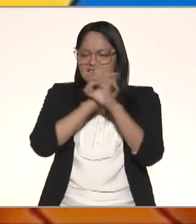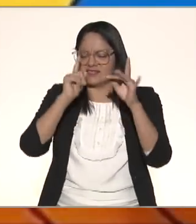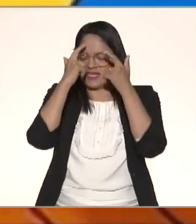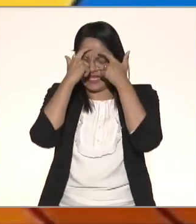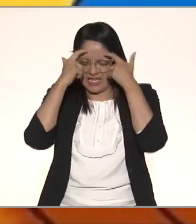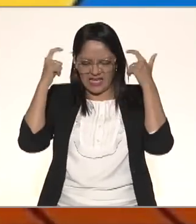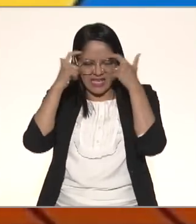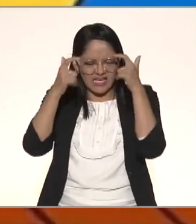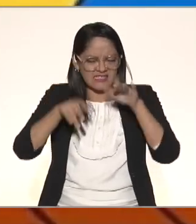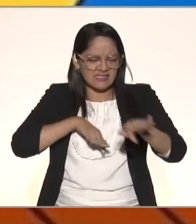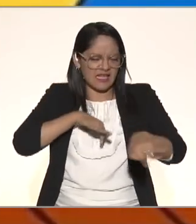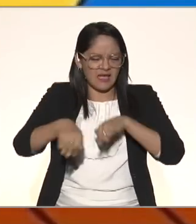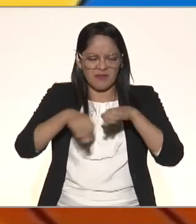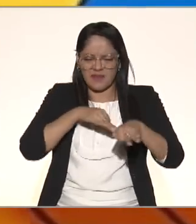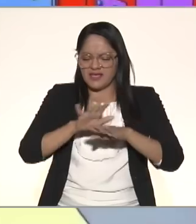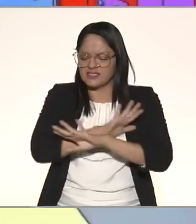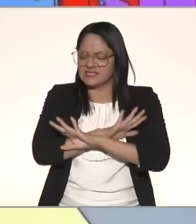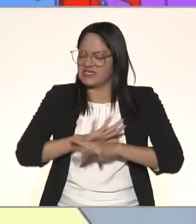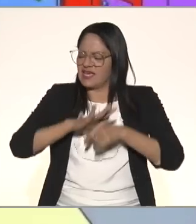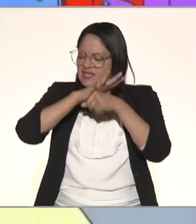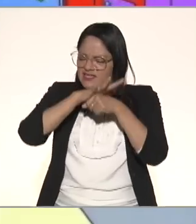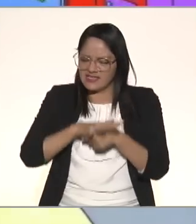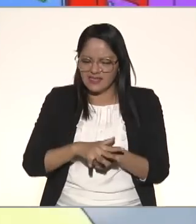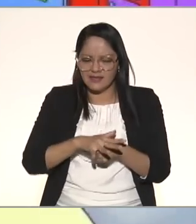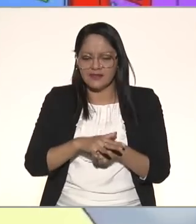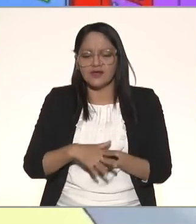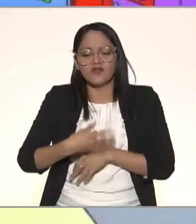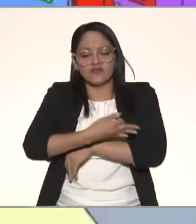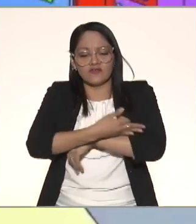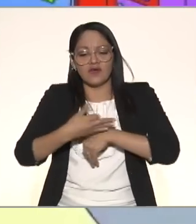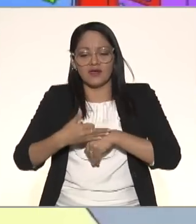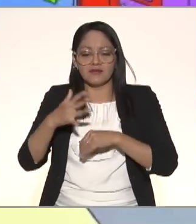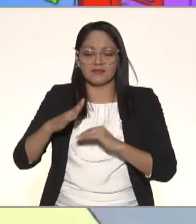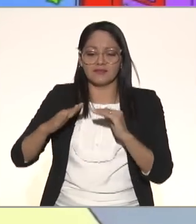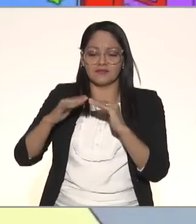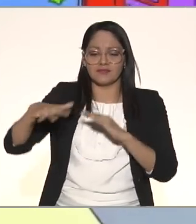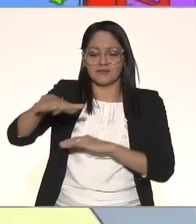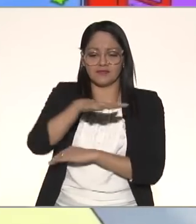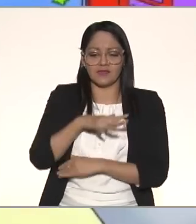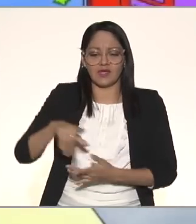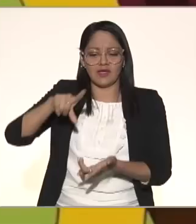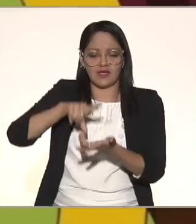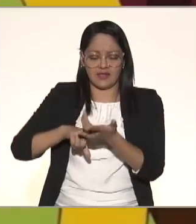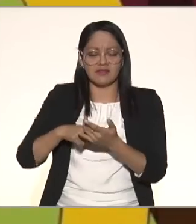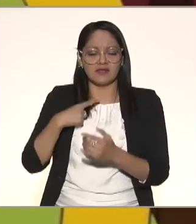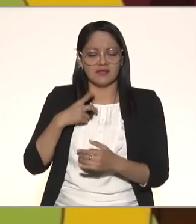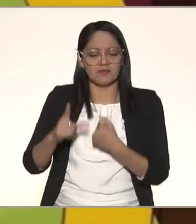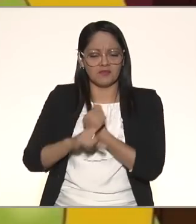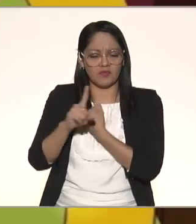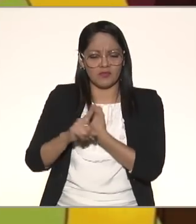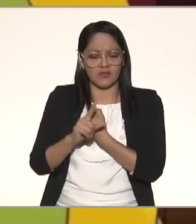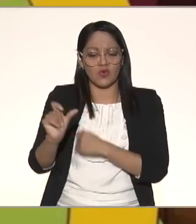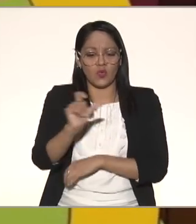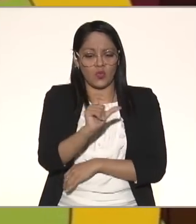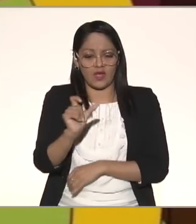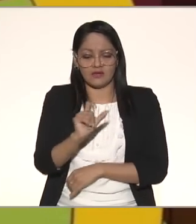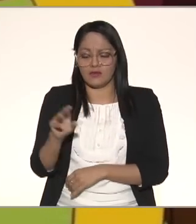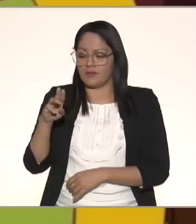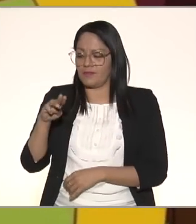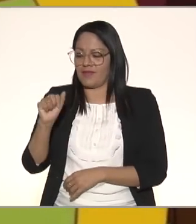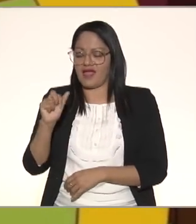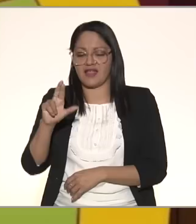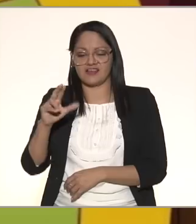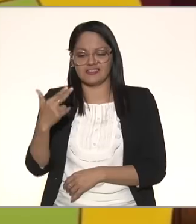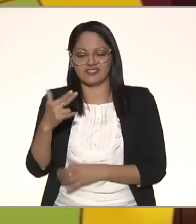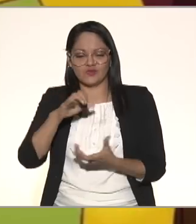de un trabajo que no soporta, de una familia convulsa con tres niños inquietos y cuando parece que Marsh, su